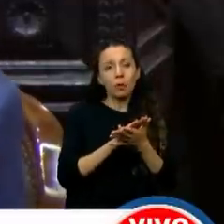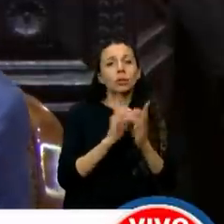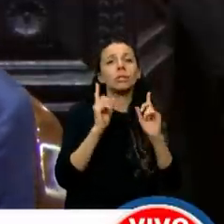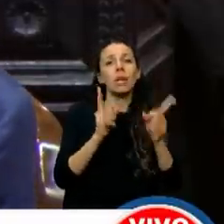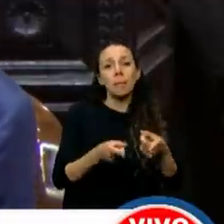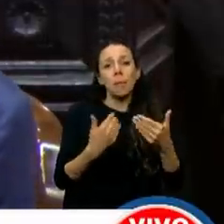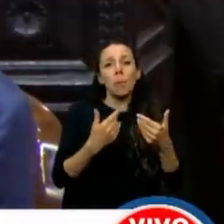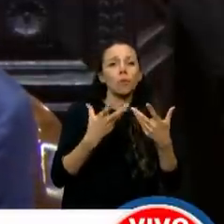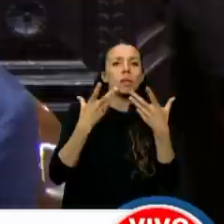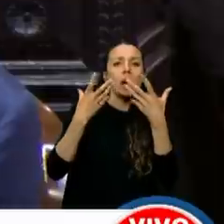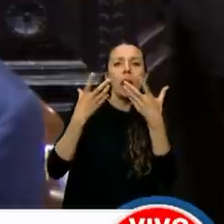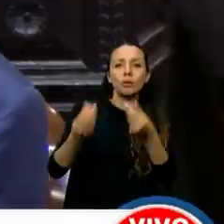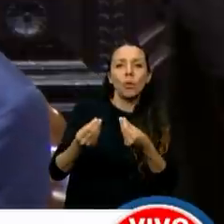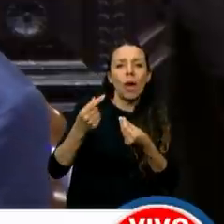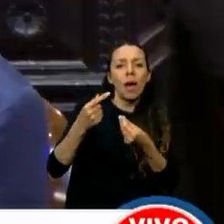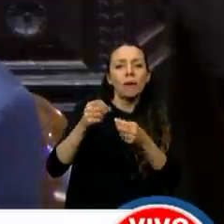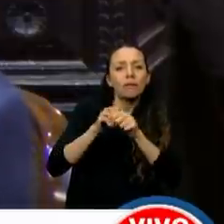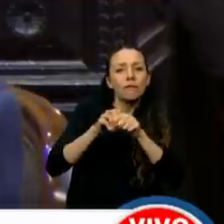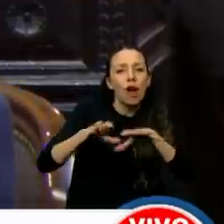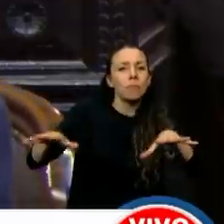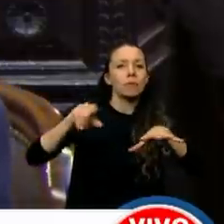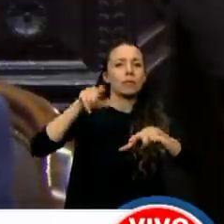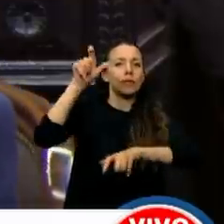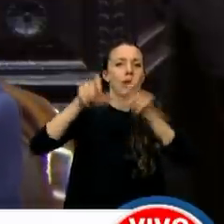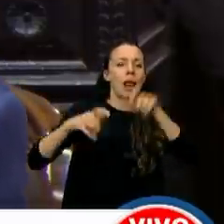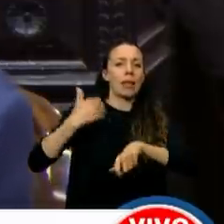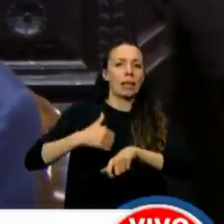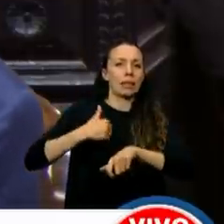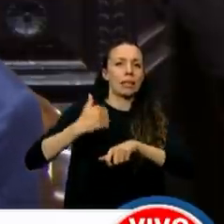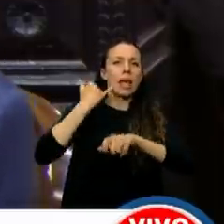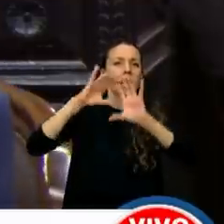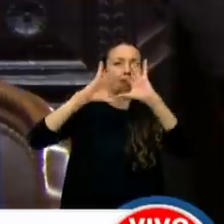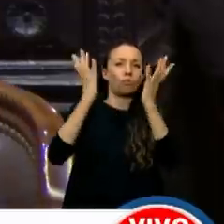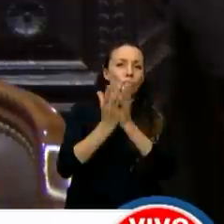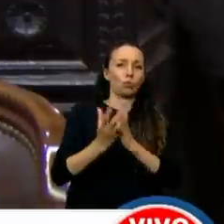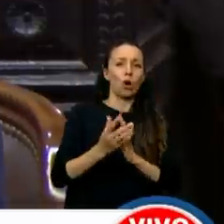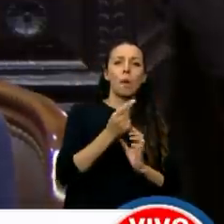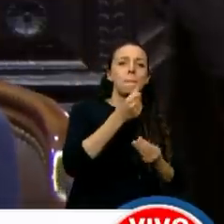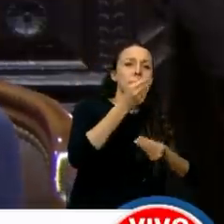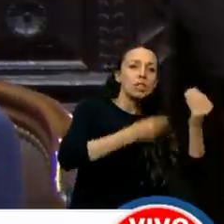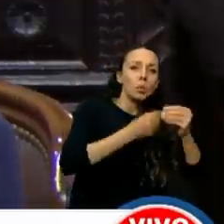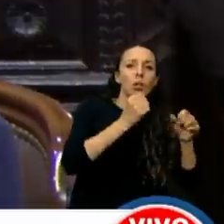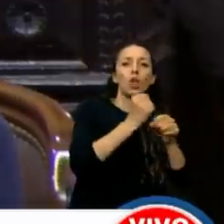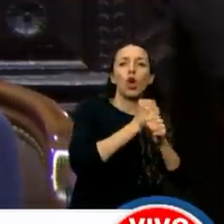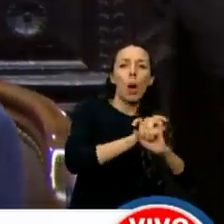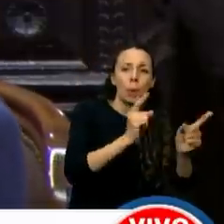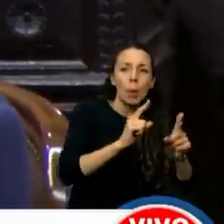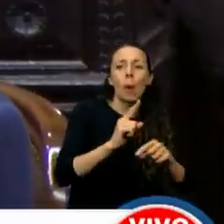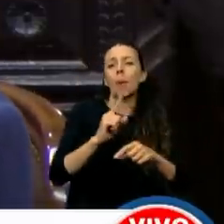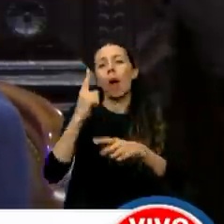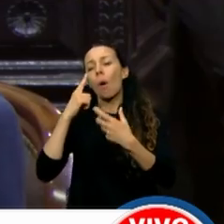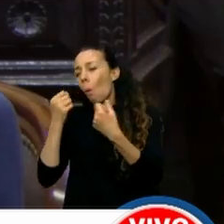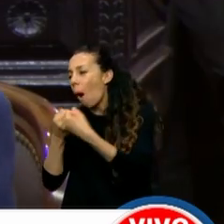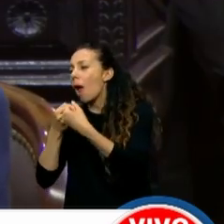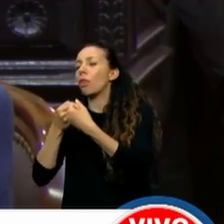a toda la argentina y al mundo entero que es que no vamos a aprobar presupuestos ni vamos a hacer acuerdo con el fondo monetario